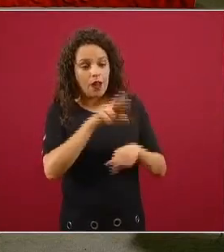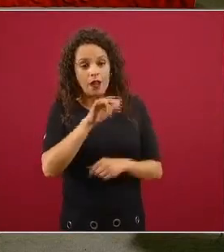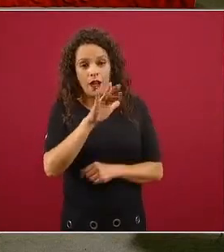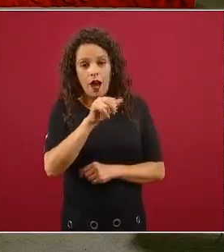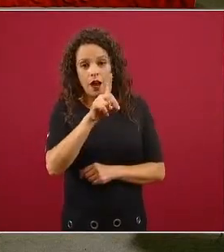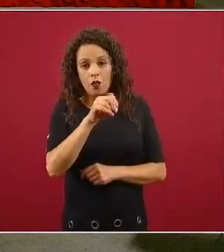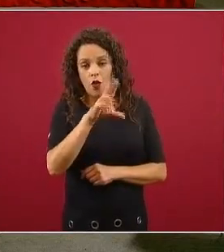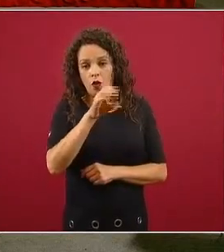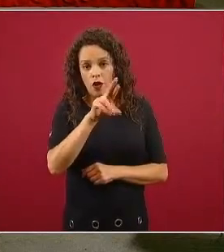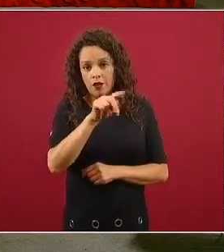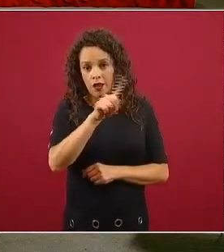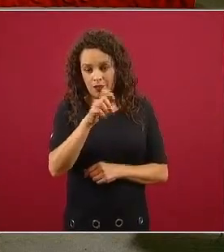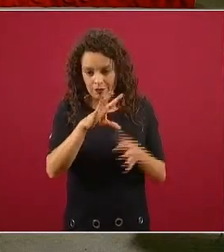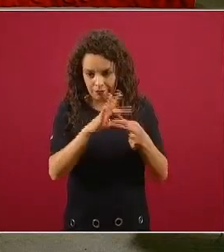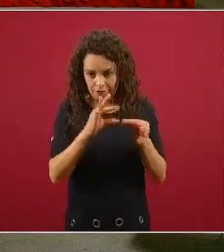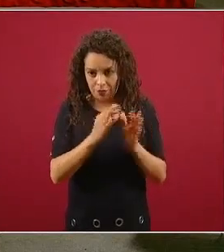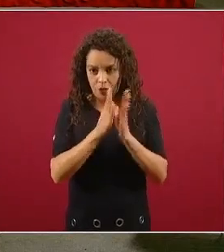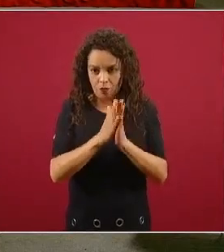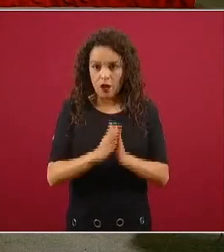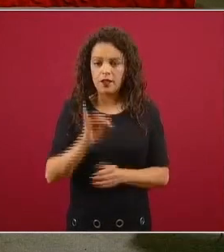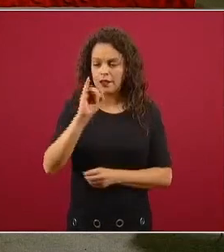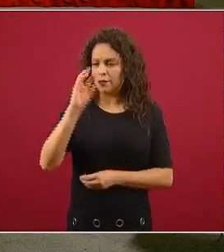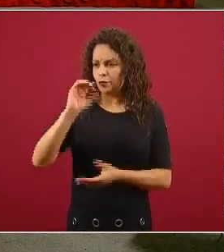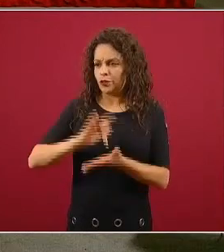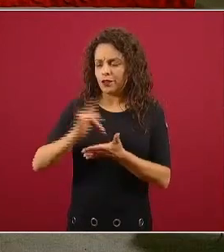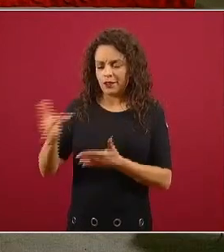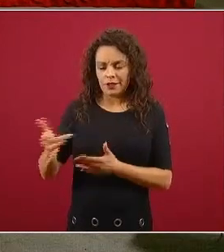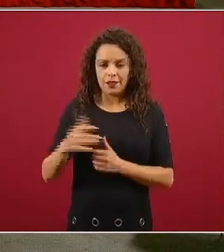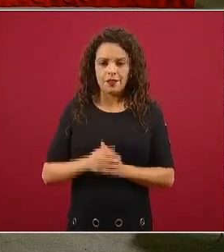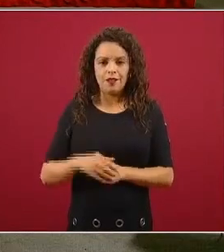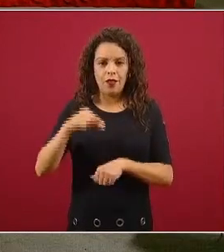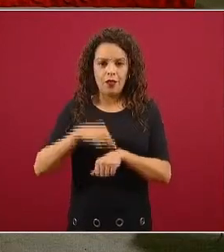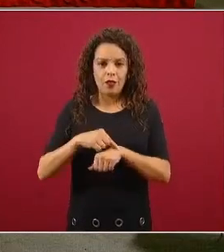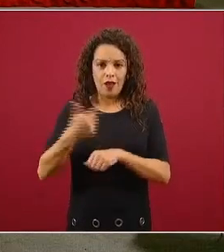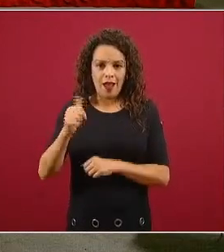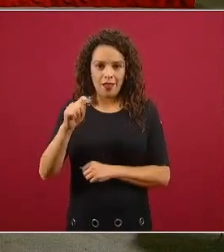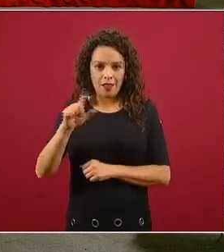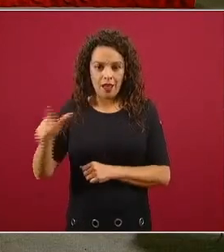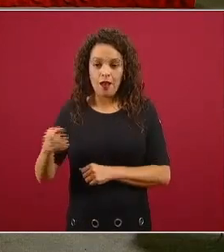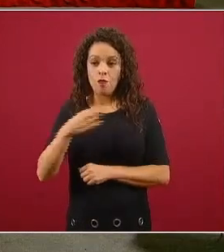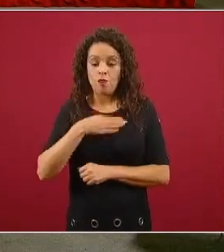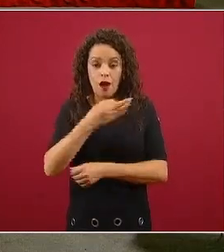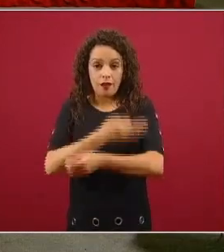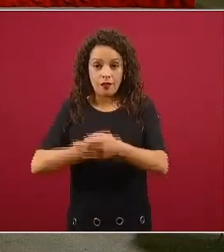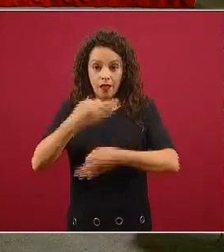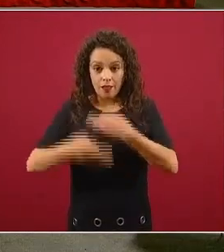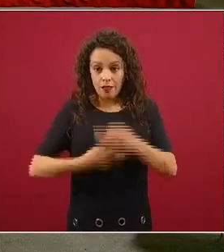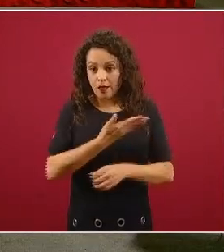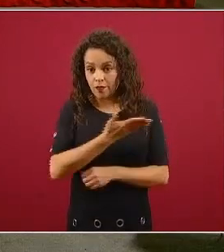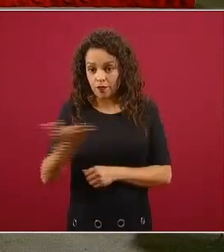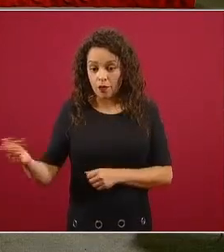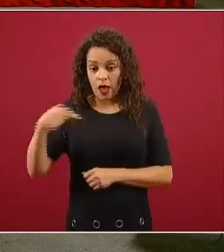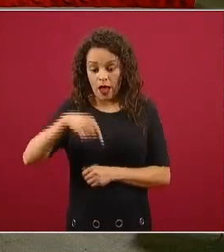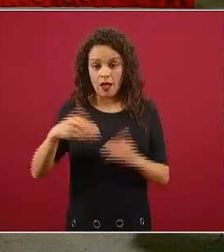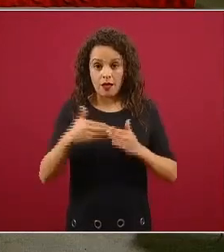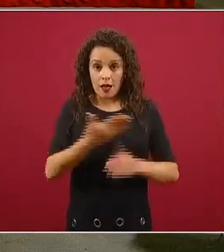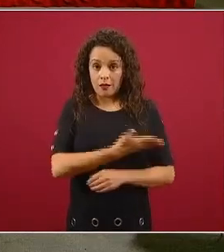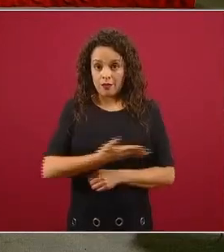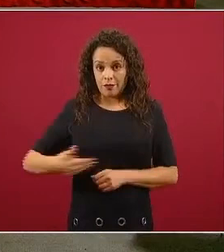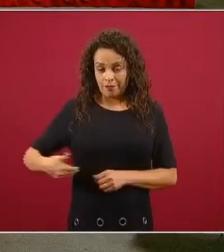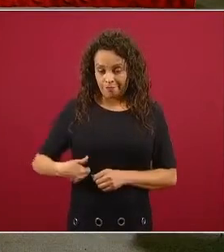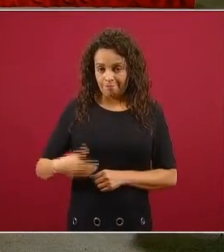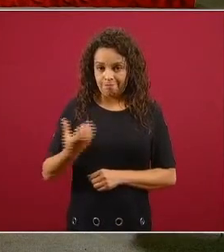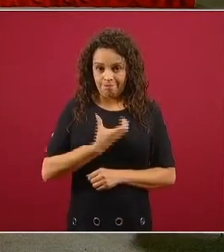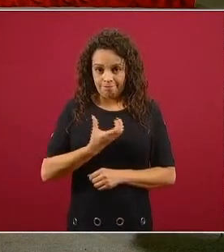muchas gracias doctor lópez gas termo buenas tardes tengan todas y todos en casa y aquí en palacio nacional vamos a